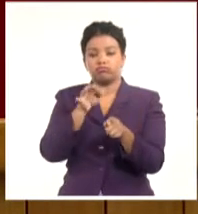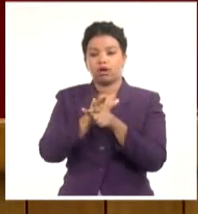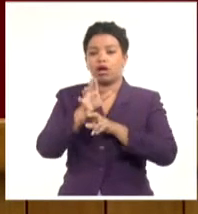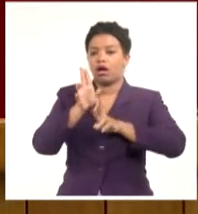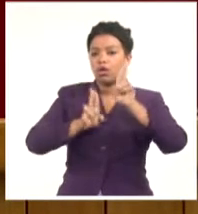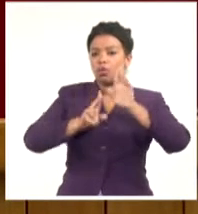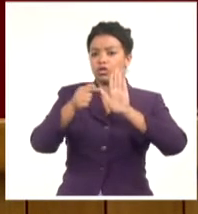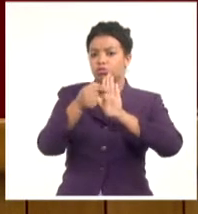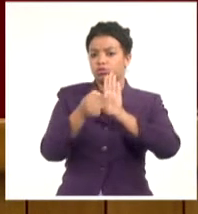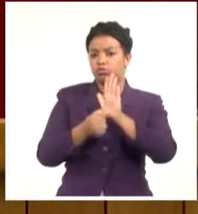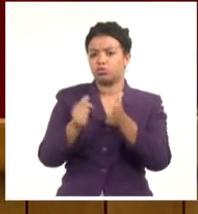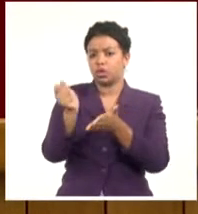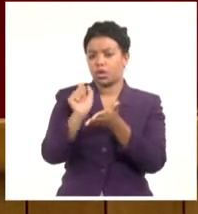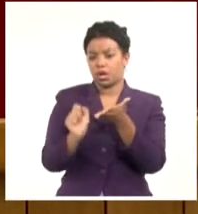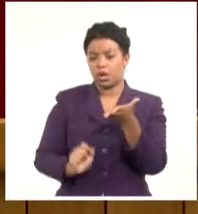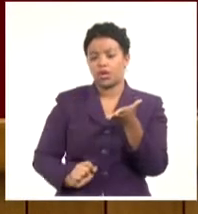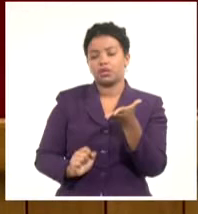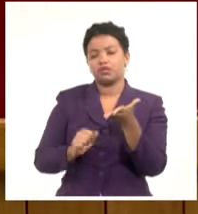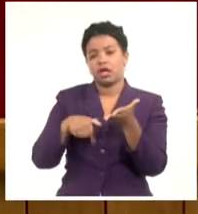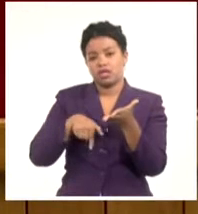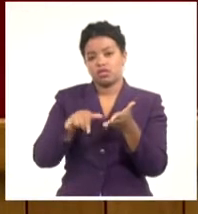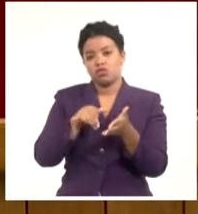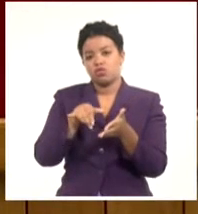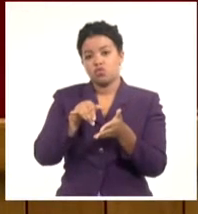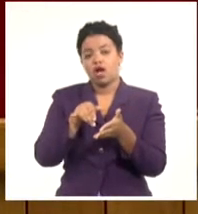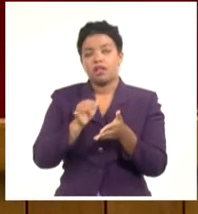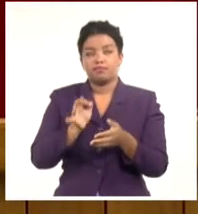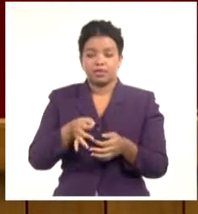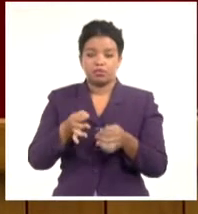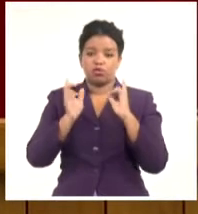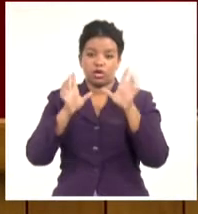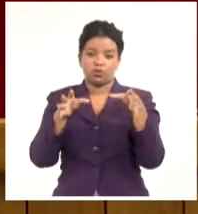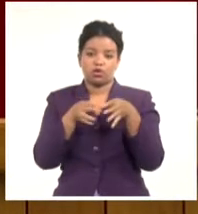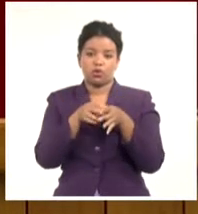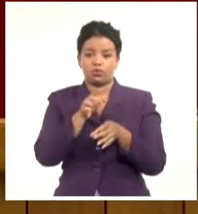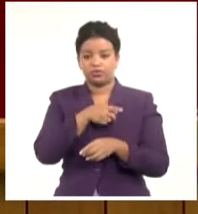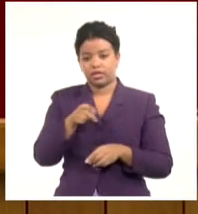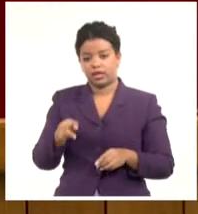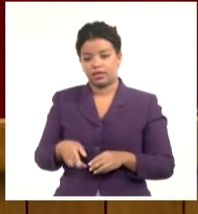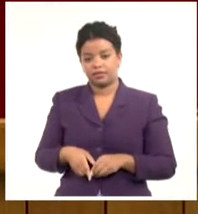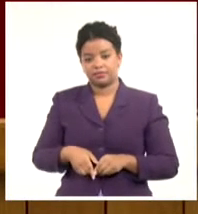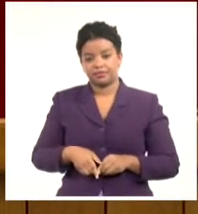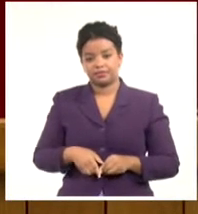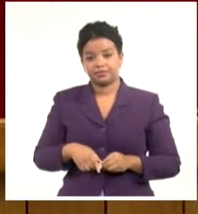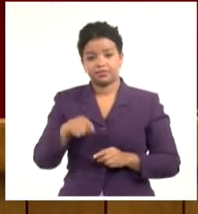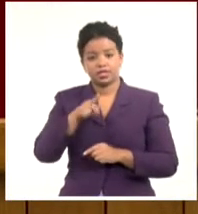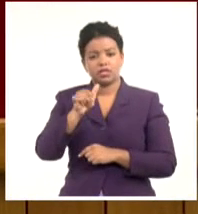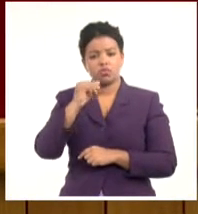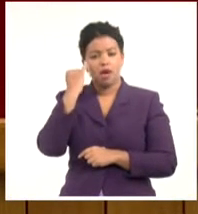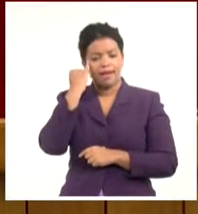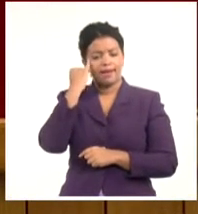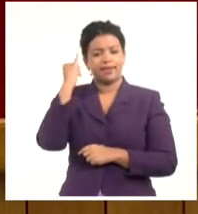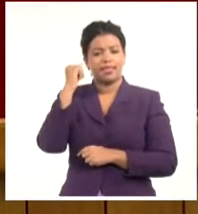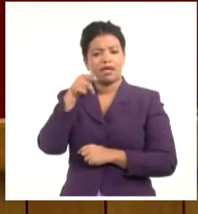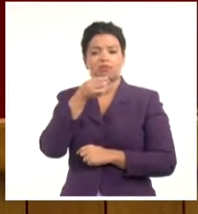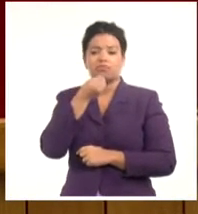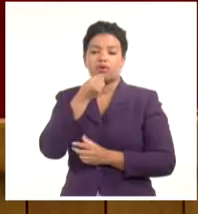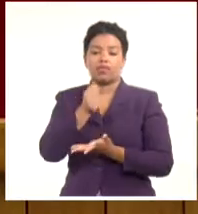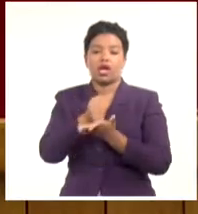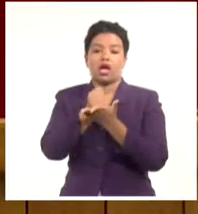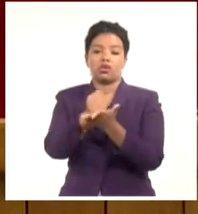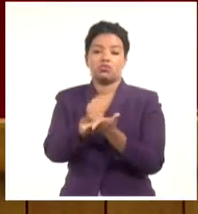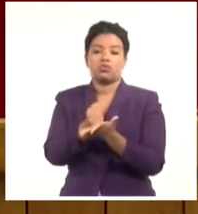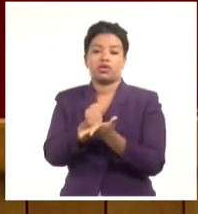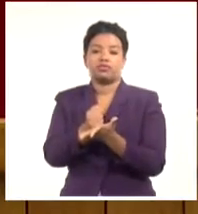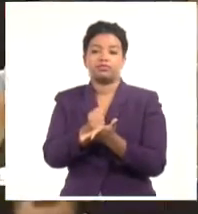mismo, un congreso multiplicado por 190. Esa es una muy valiosa idea que sin duda contribuirá a